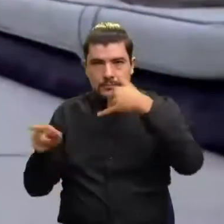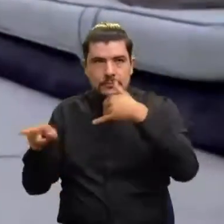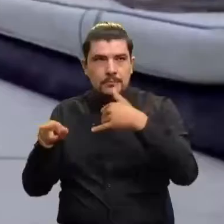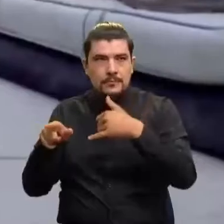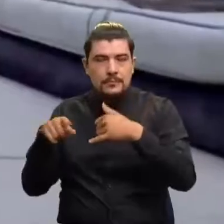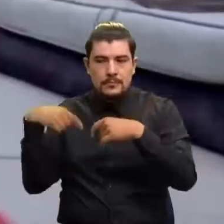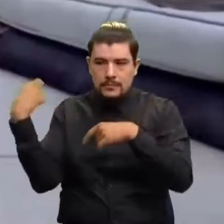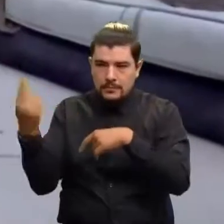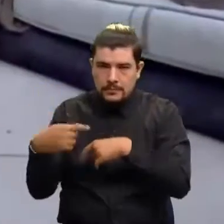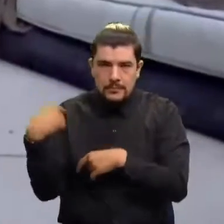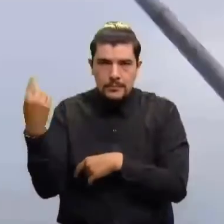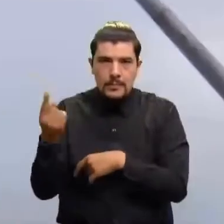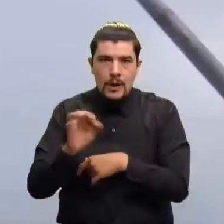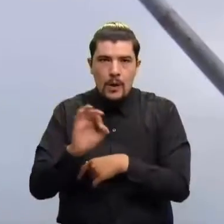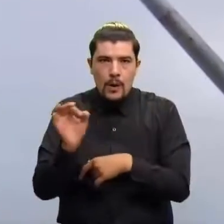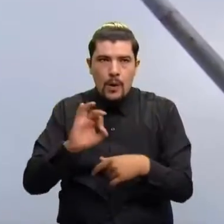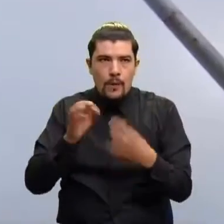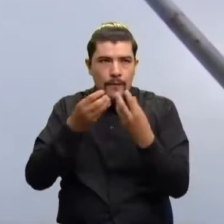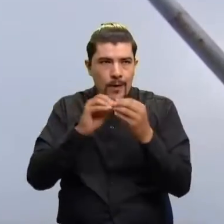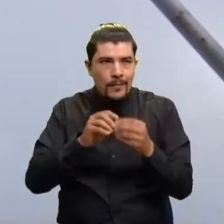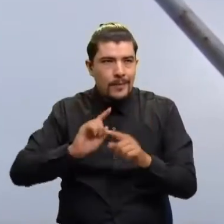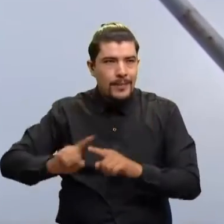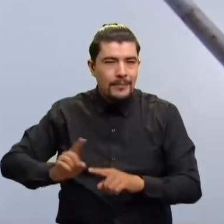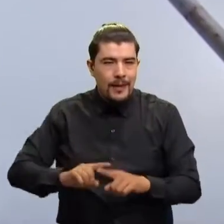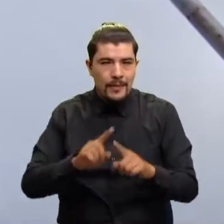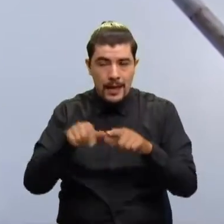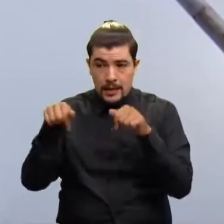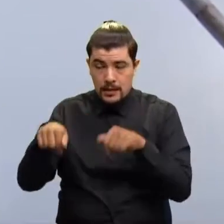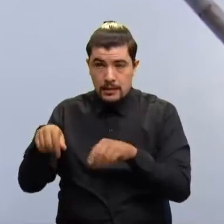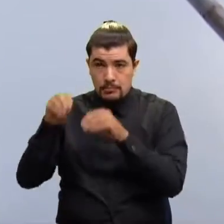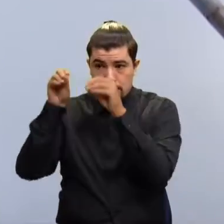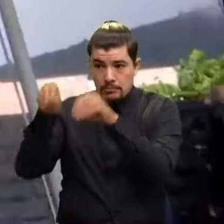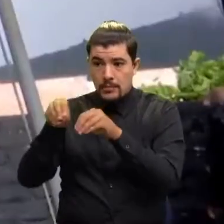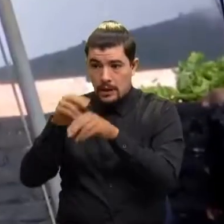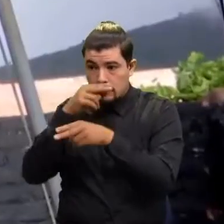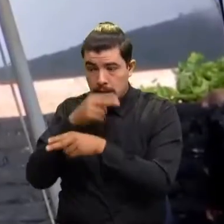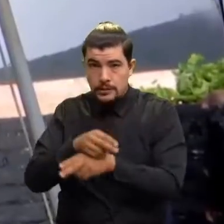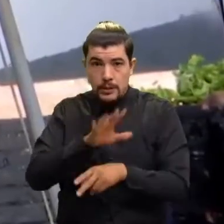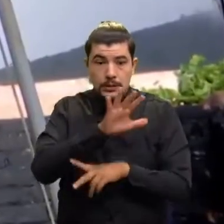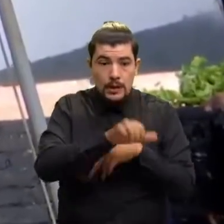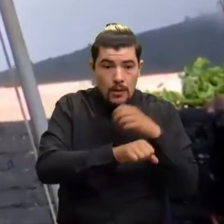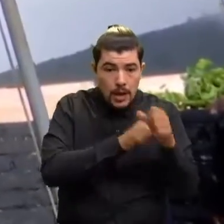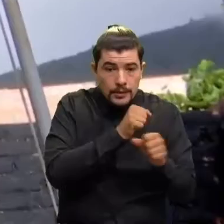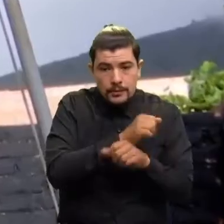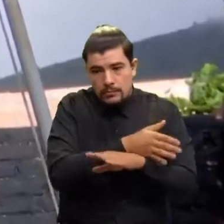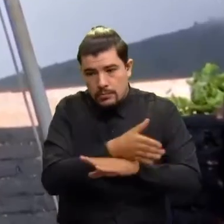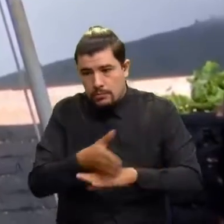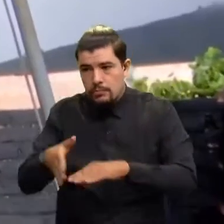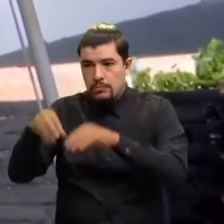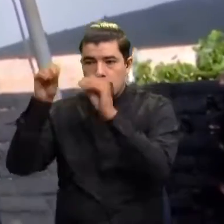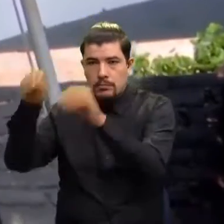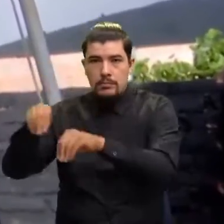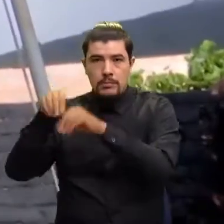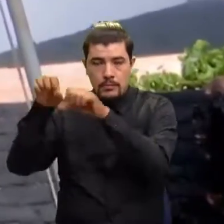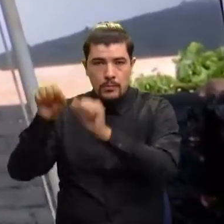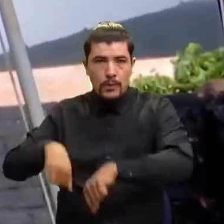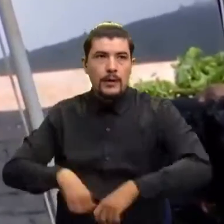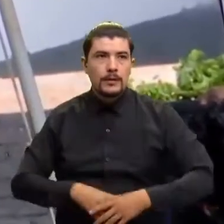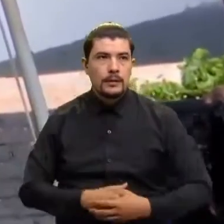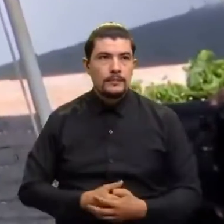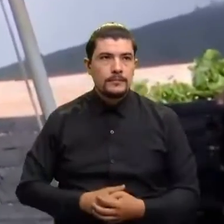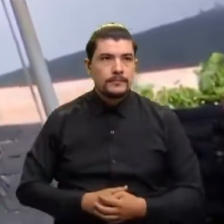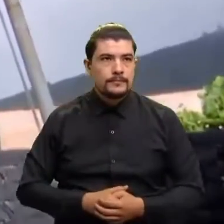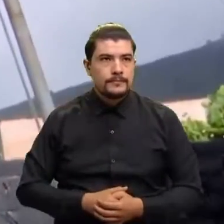aro, trapecio. Y acá formamos niños desde los 5 años de edad en adelante.